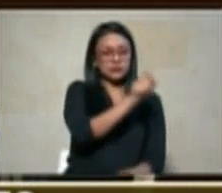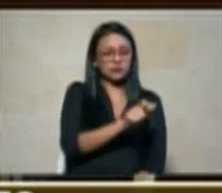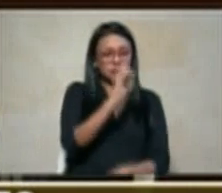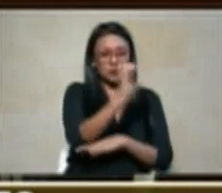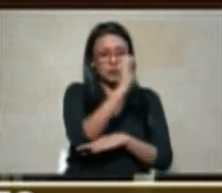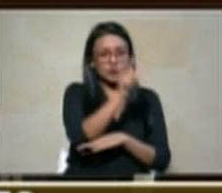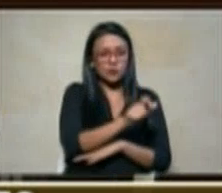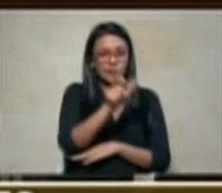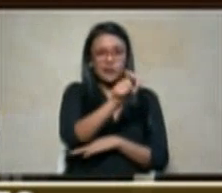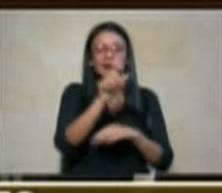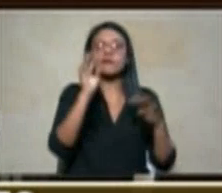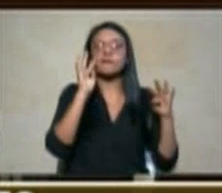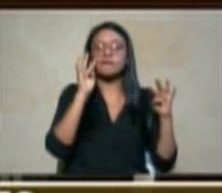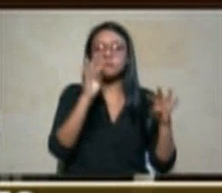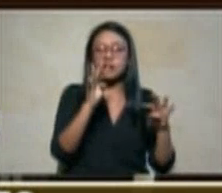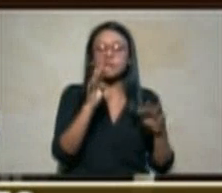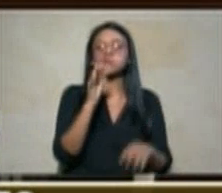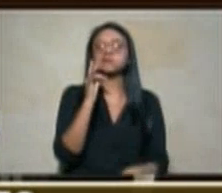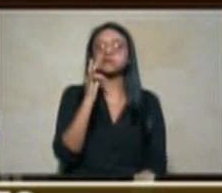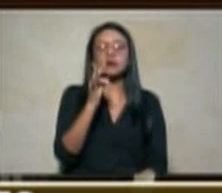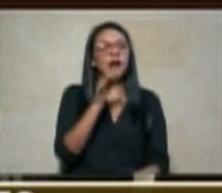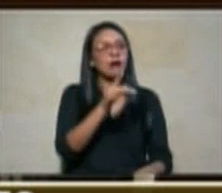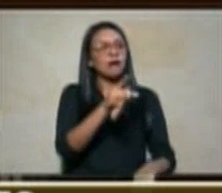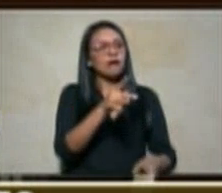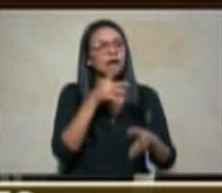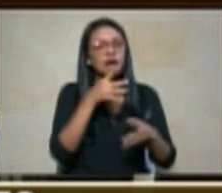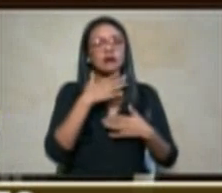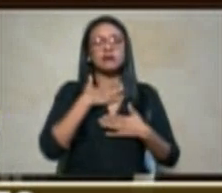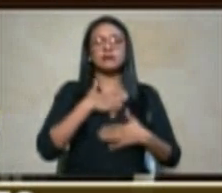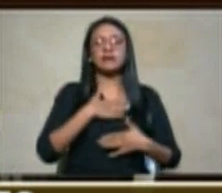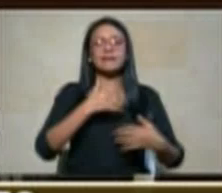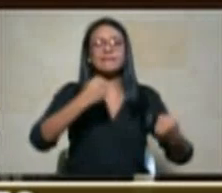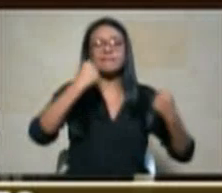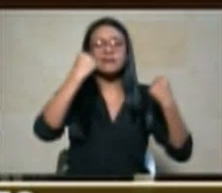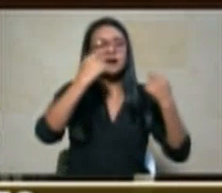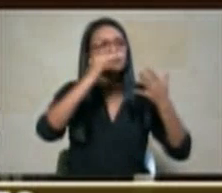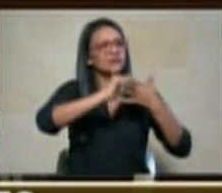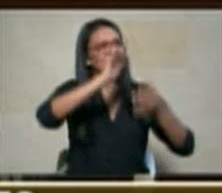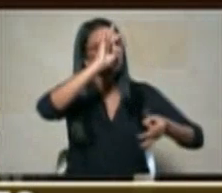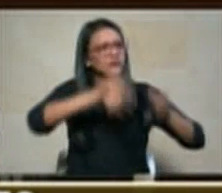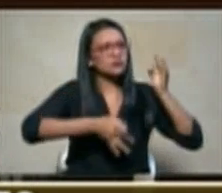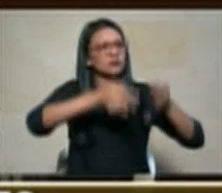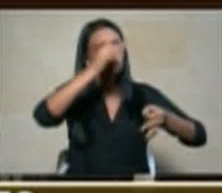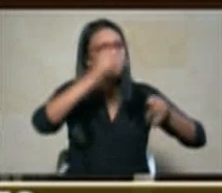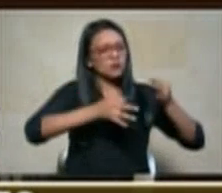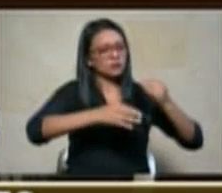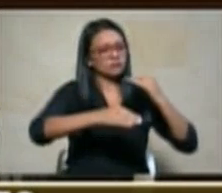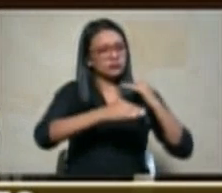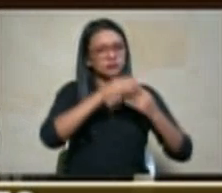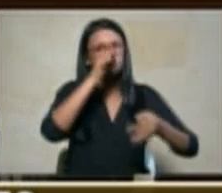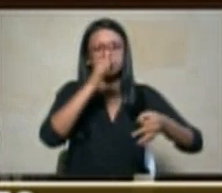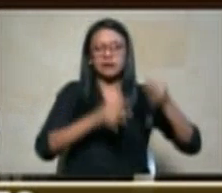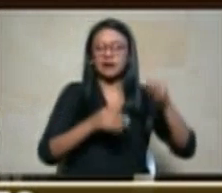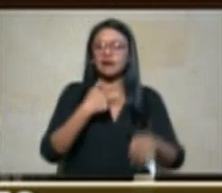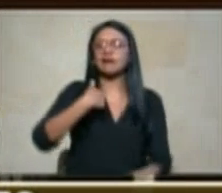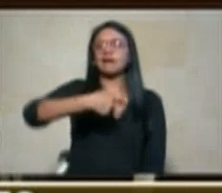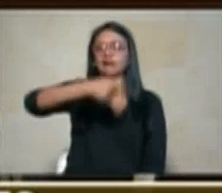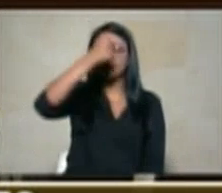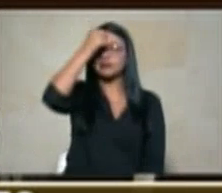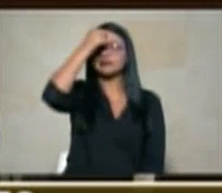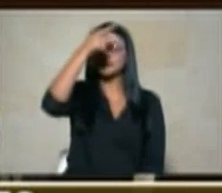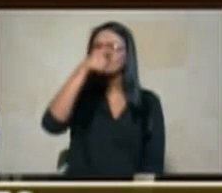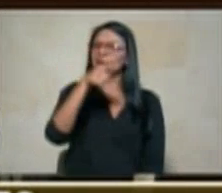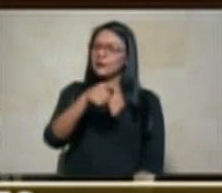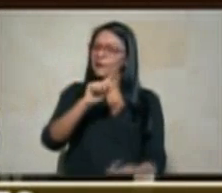satisfecho su afán de justicia y que entienden que algo está cambiando en esta Colombia